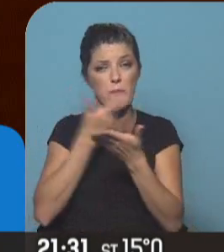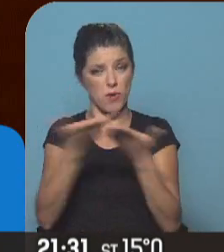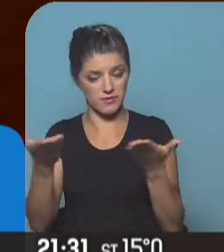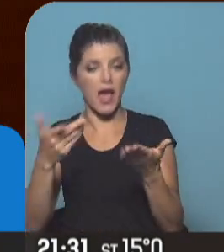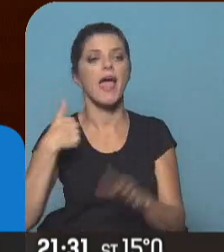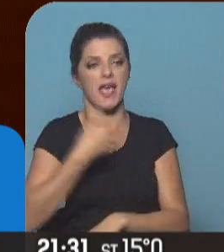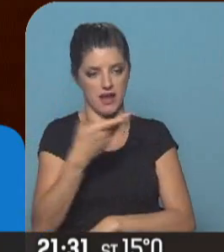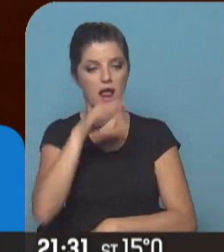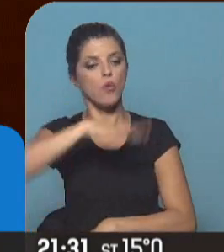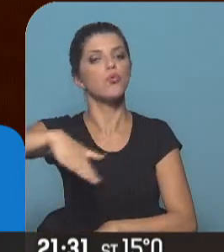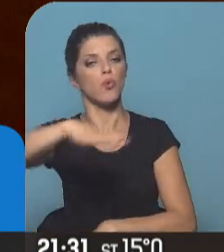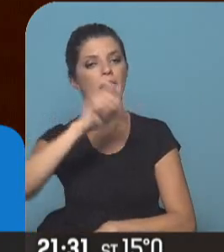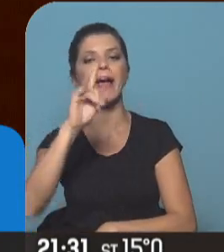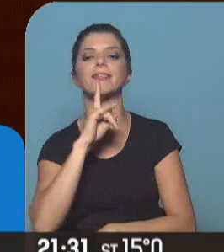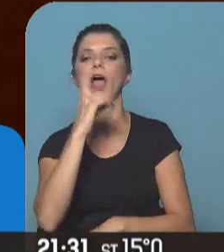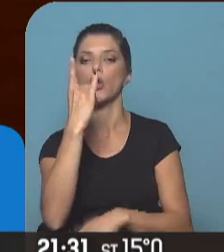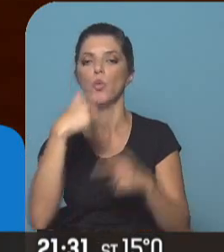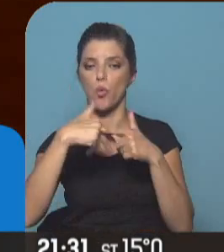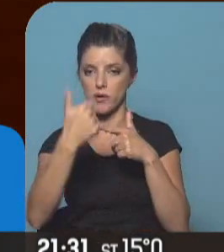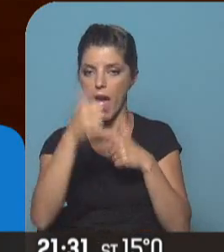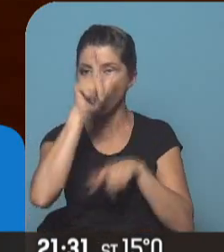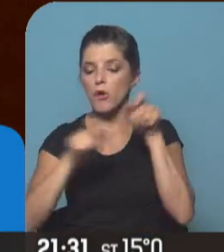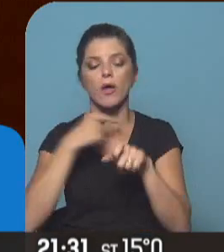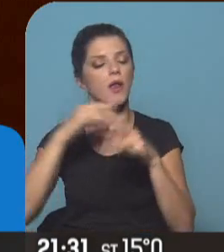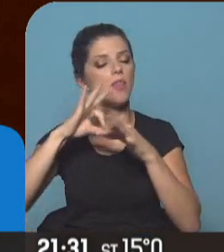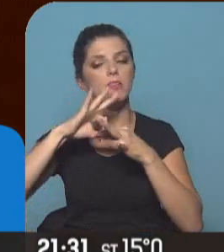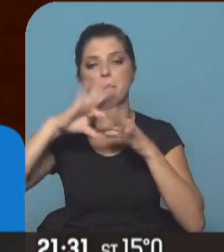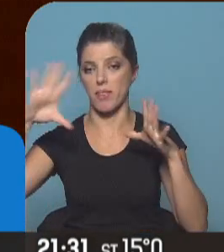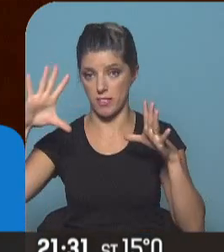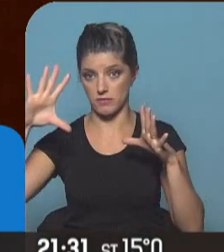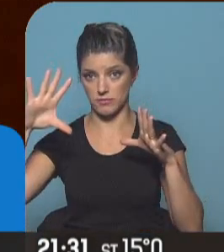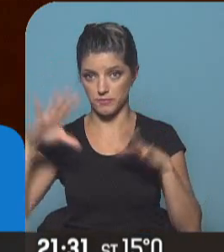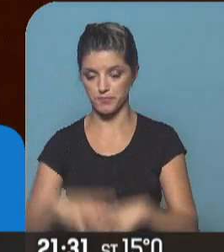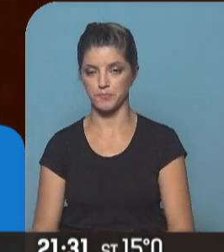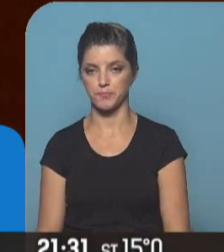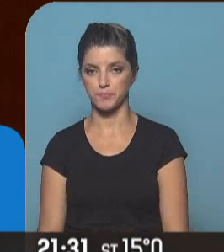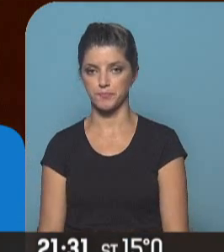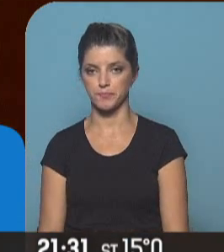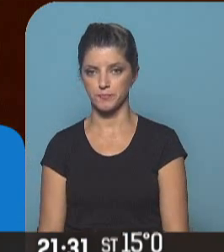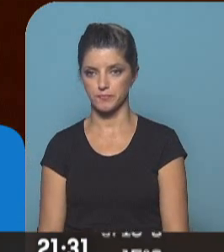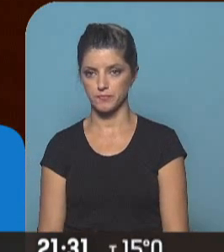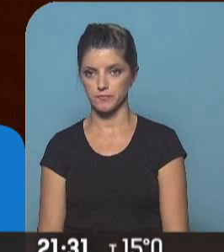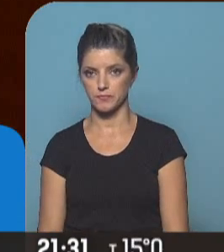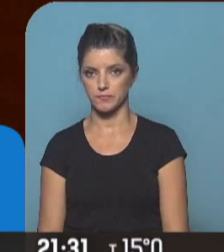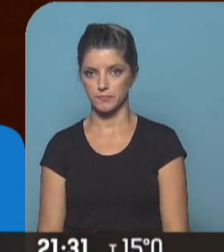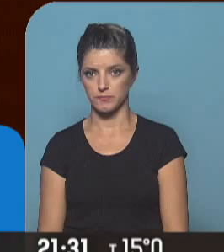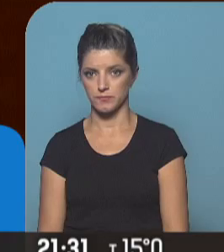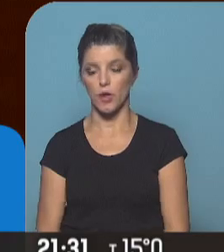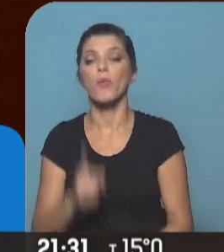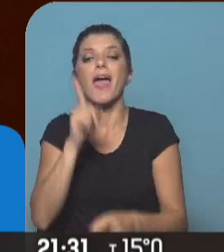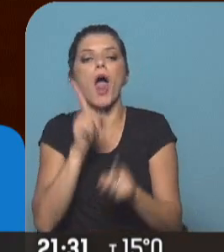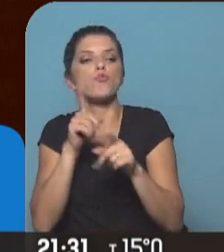que quiere que quiere la independencia porque no se manifestó a nadie del sector